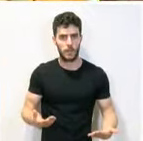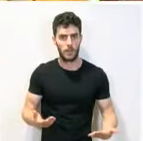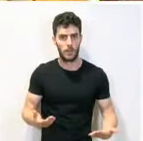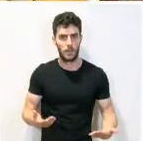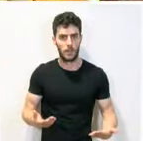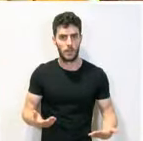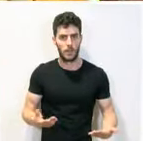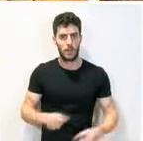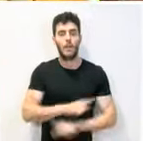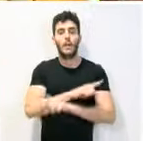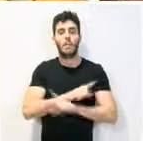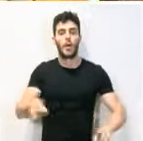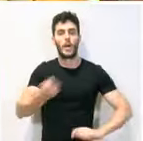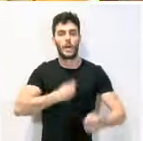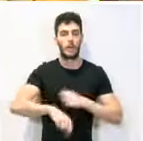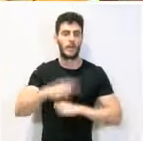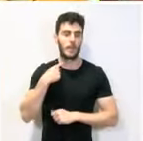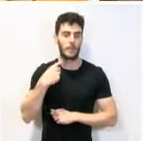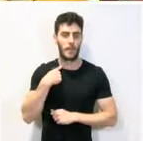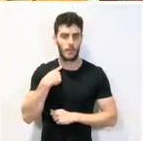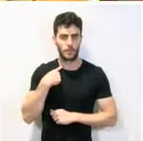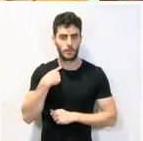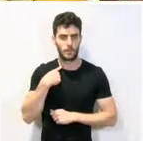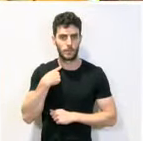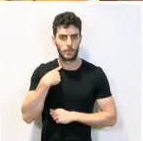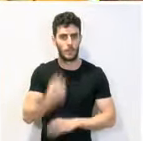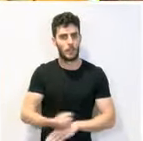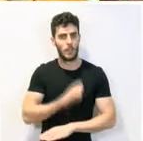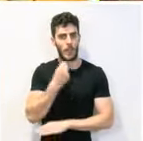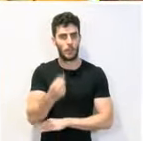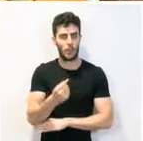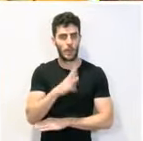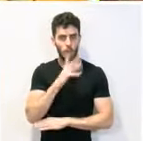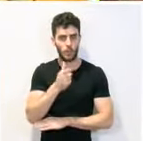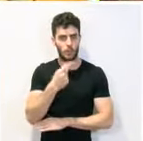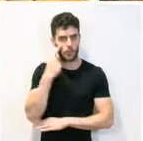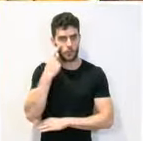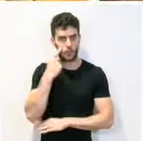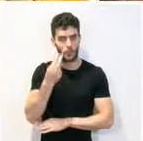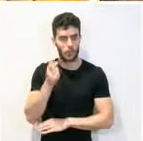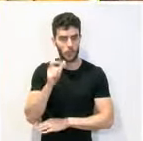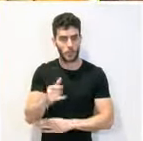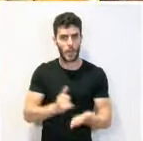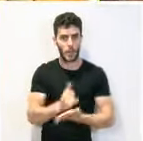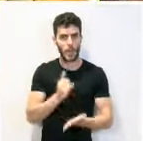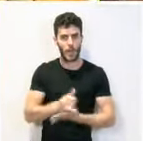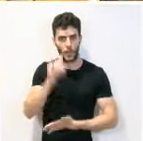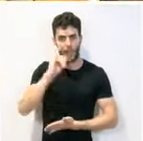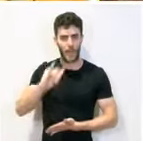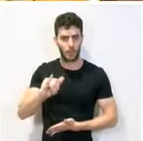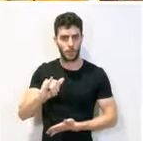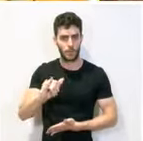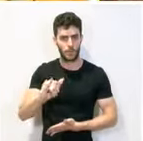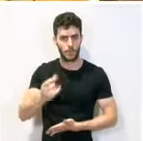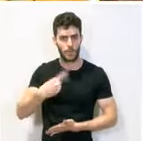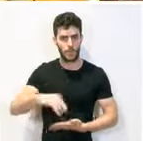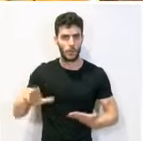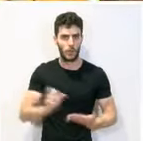se prohíba la venta a pérdidas, ¿no? Reforzar, por tanto, el Observatorio de Precios Agrarios de La Rioja. No todos ellos